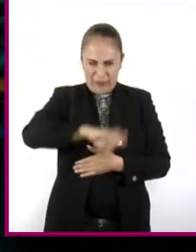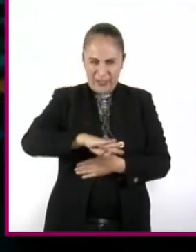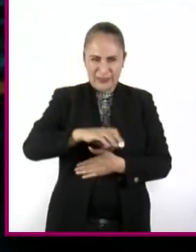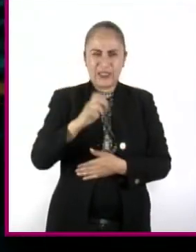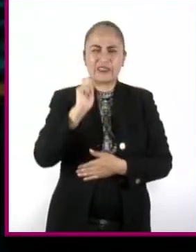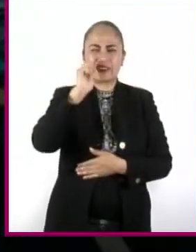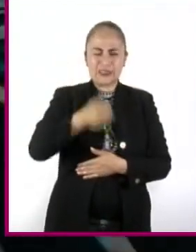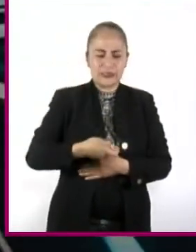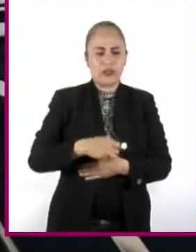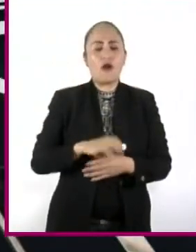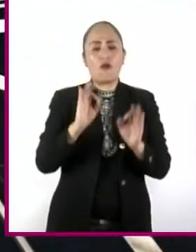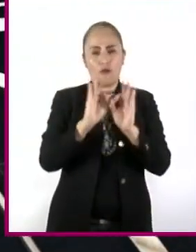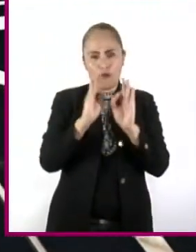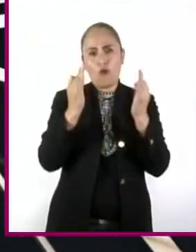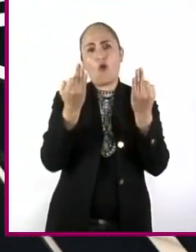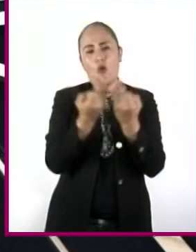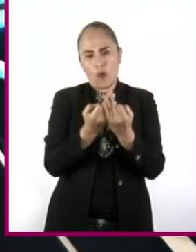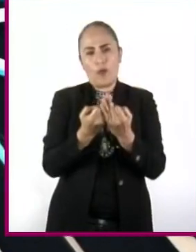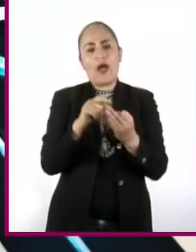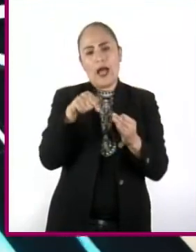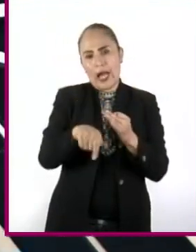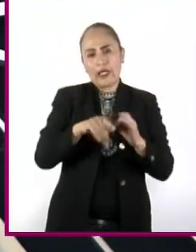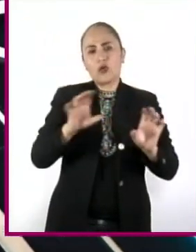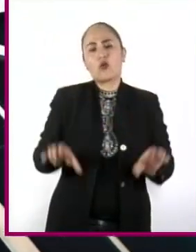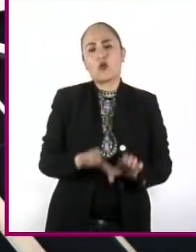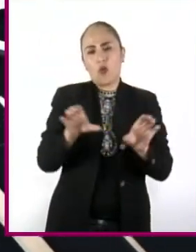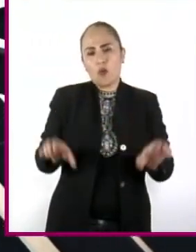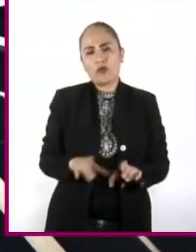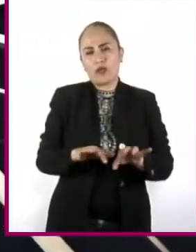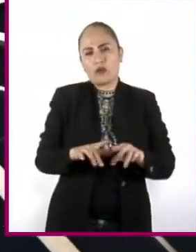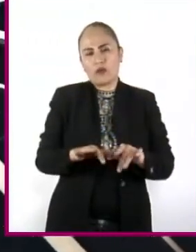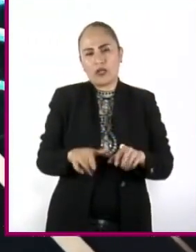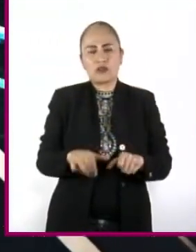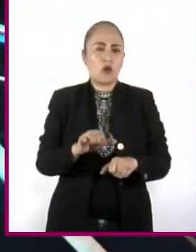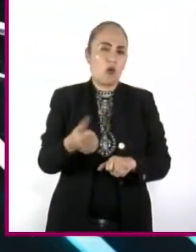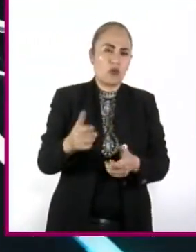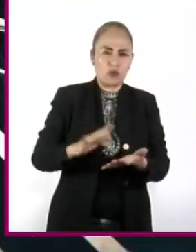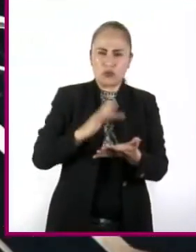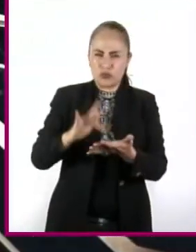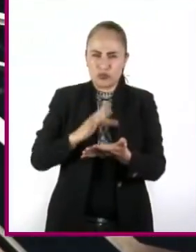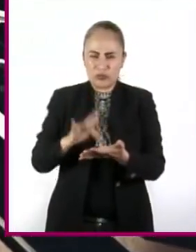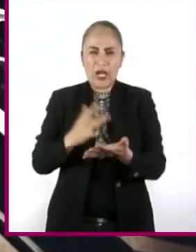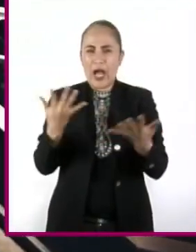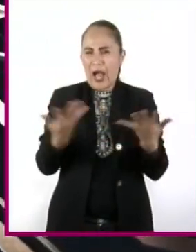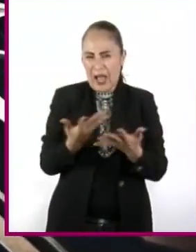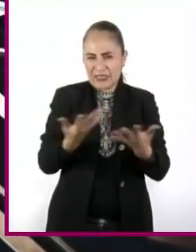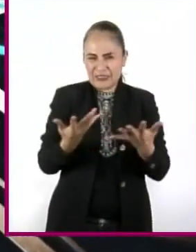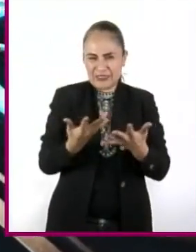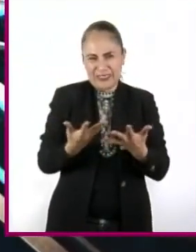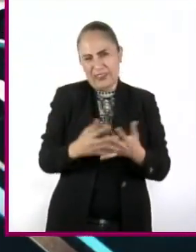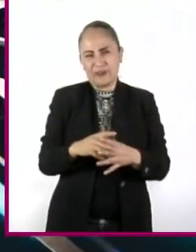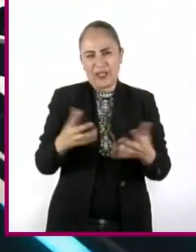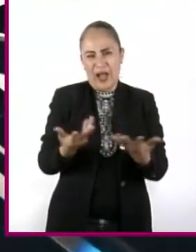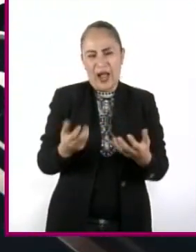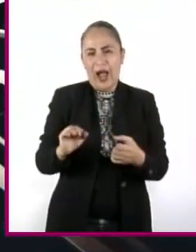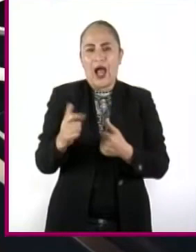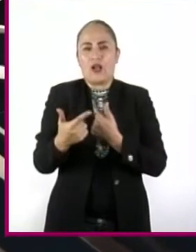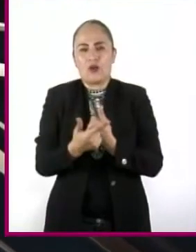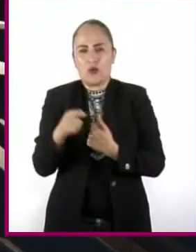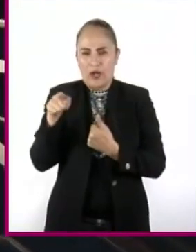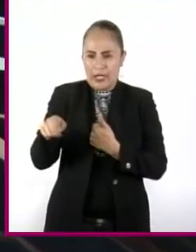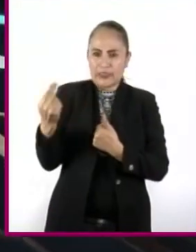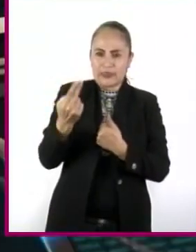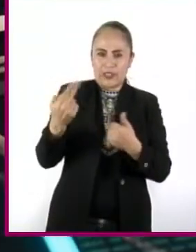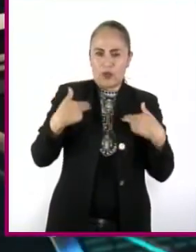definirse como el medio por el que las computadoras y otros dispositivos realizan tareas que generalmente necesitan de la